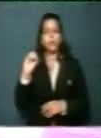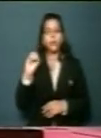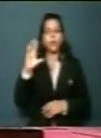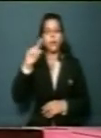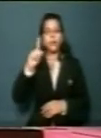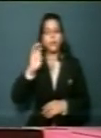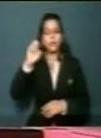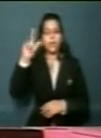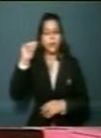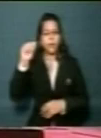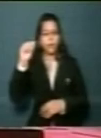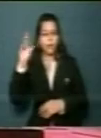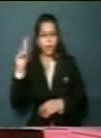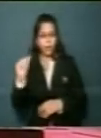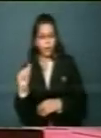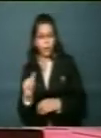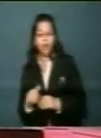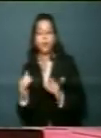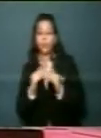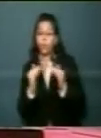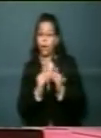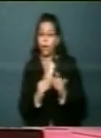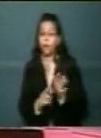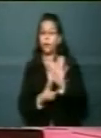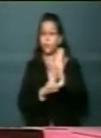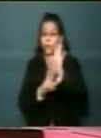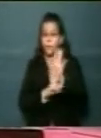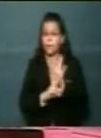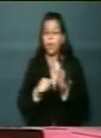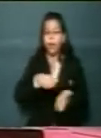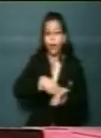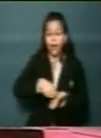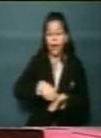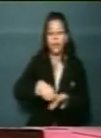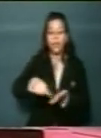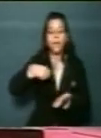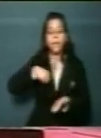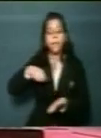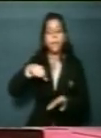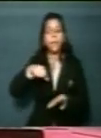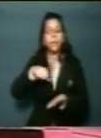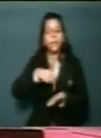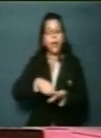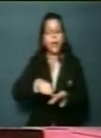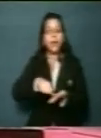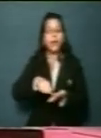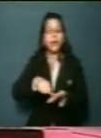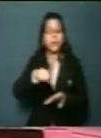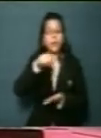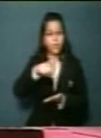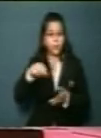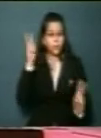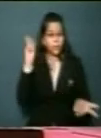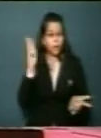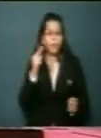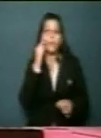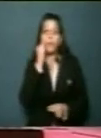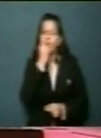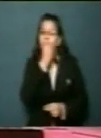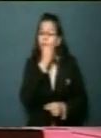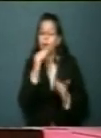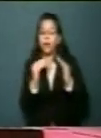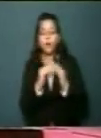señores concejales. Señor Alcalde Municipal de San Salvador, doctor Norman Quijano. Señoras y